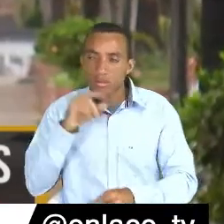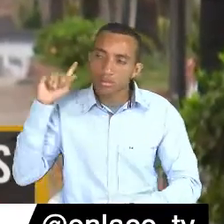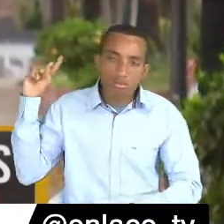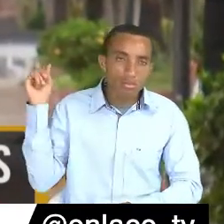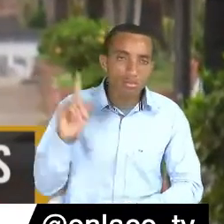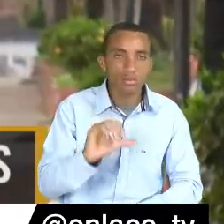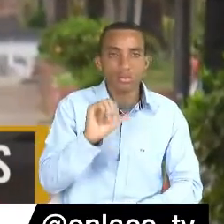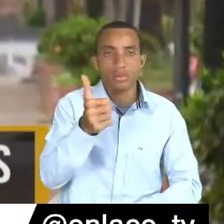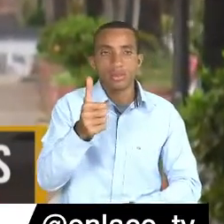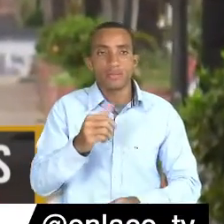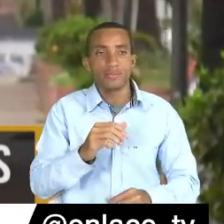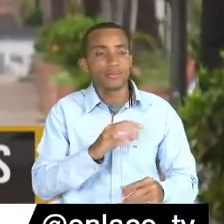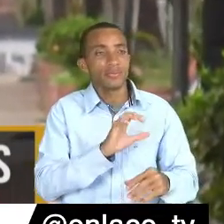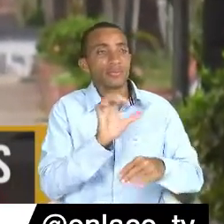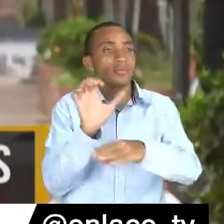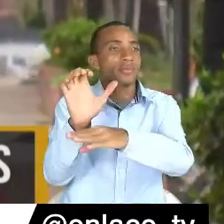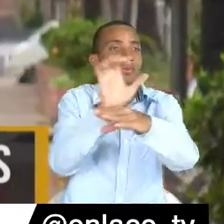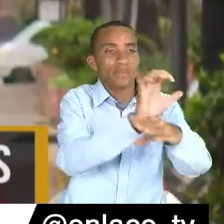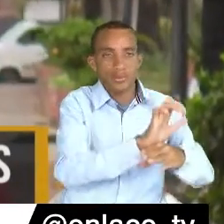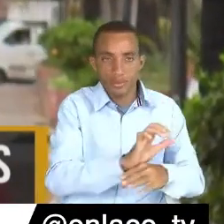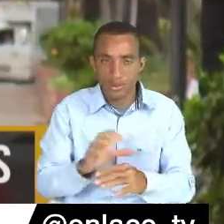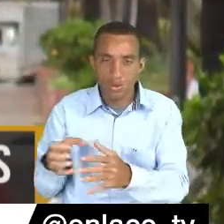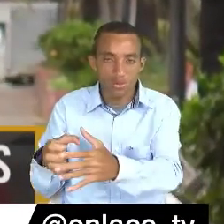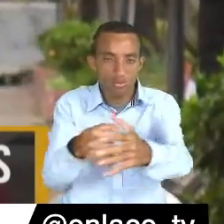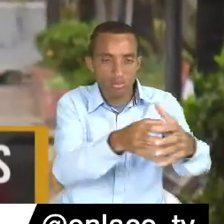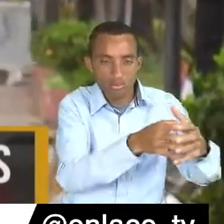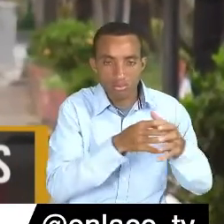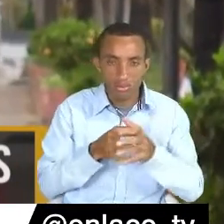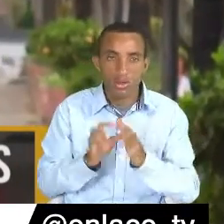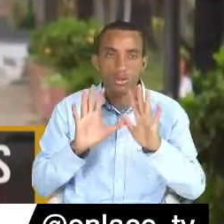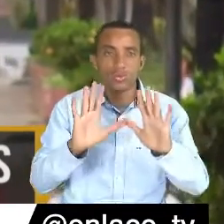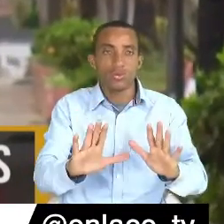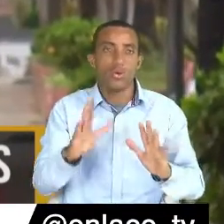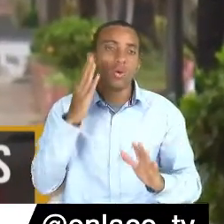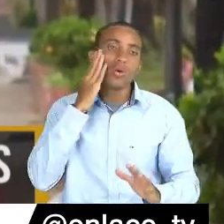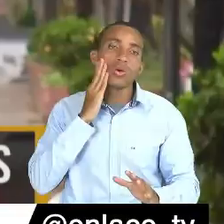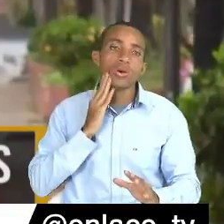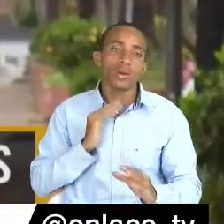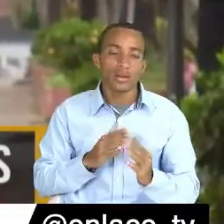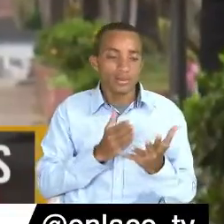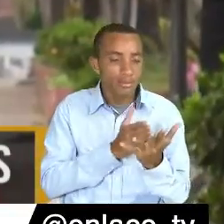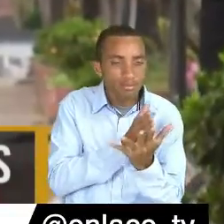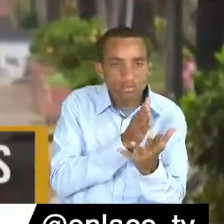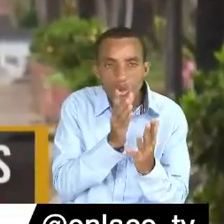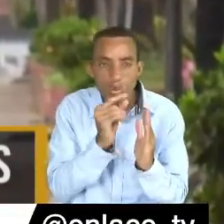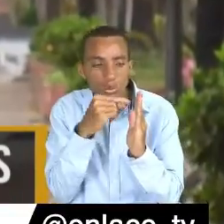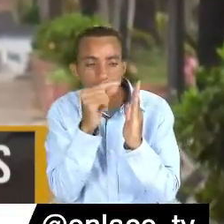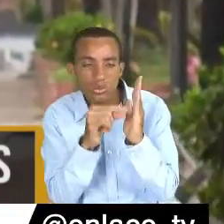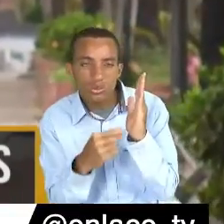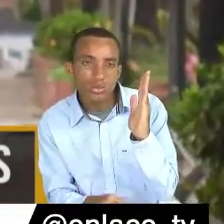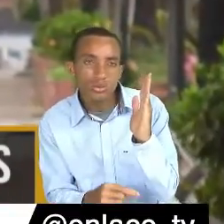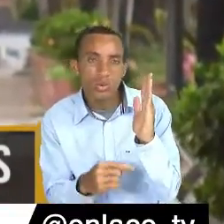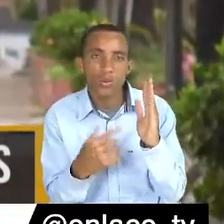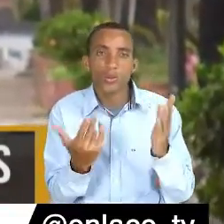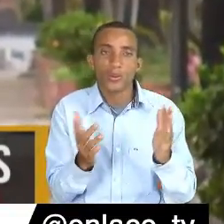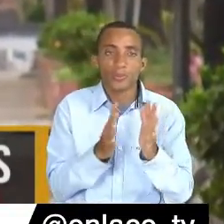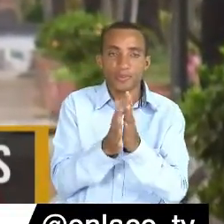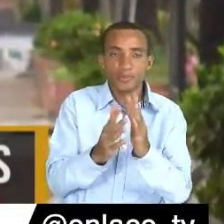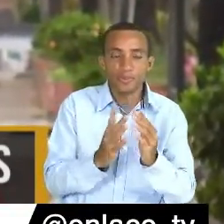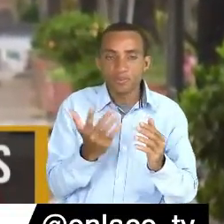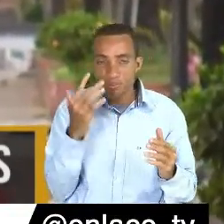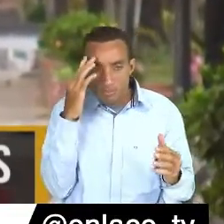diferentes organizaciones juveniles de la ciudad y que establece pues esos lineamientos estratégicos para así, mediante un plan decenal